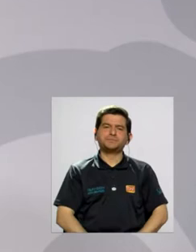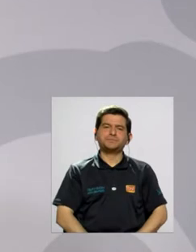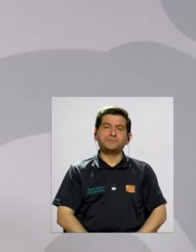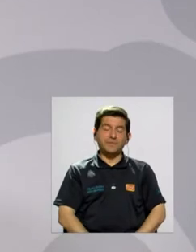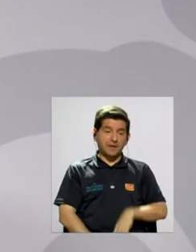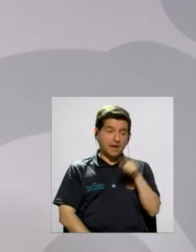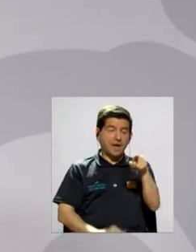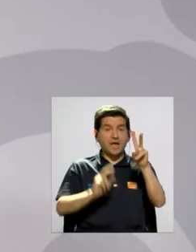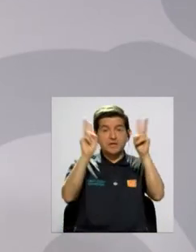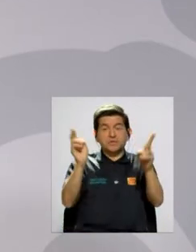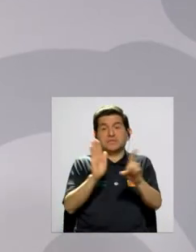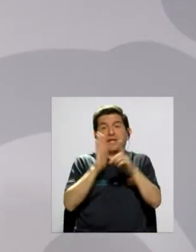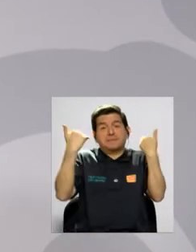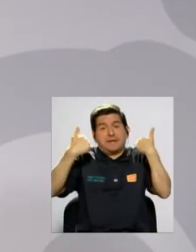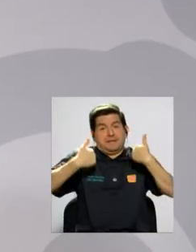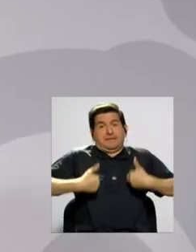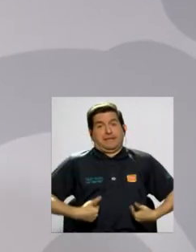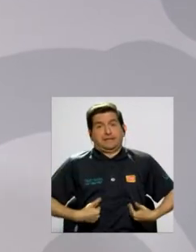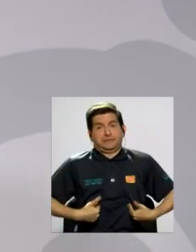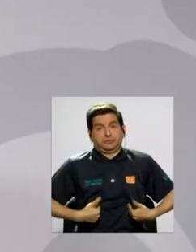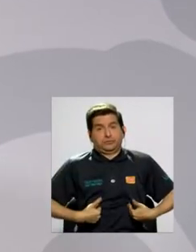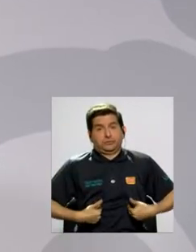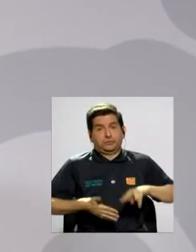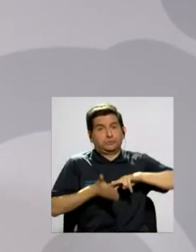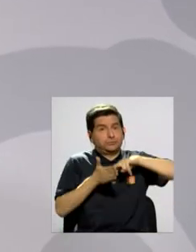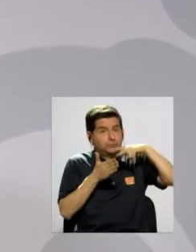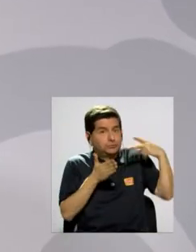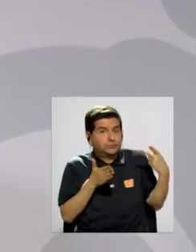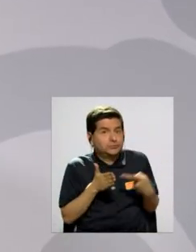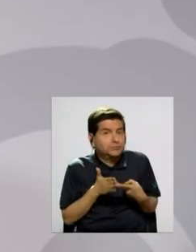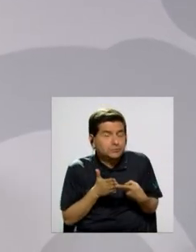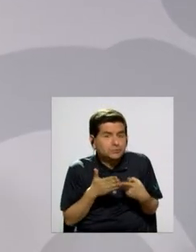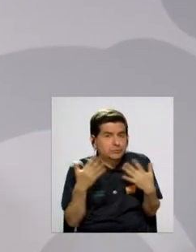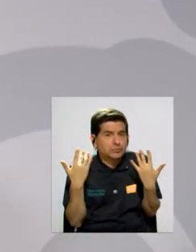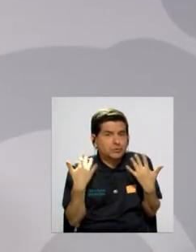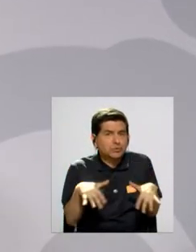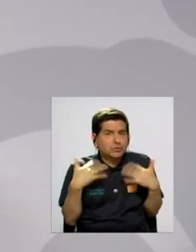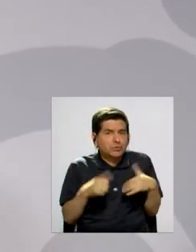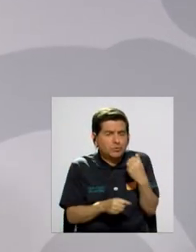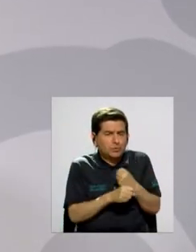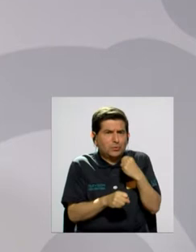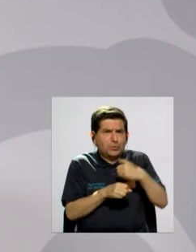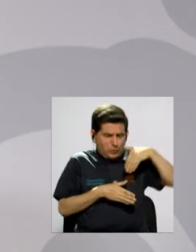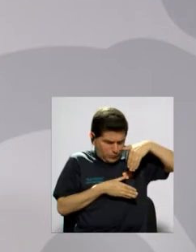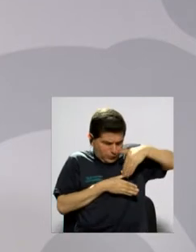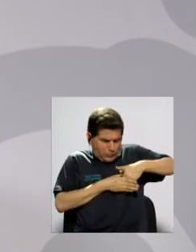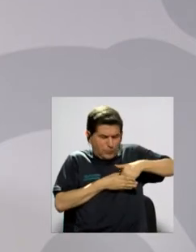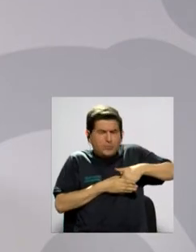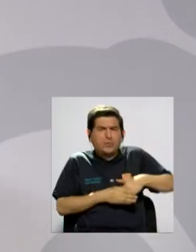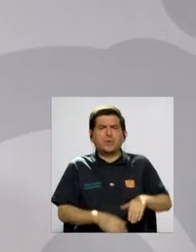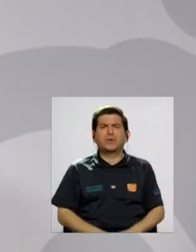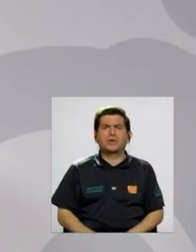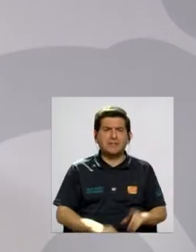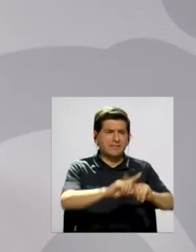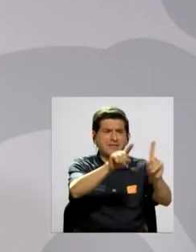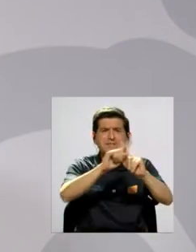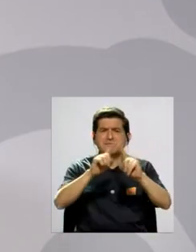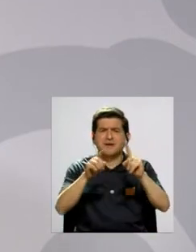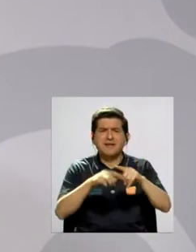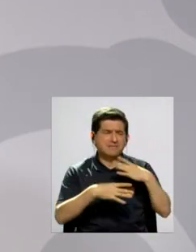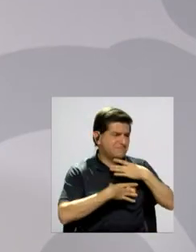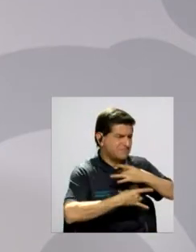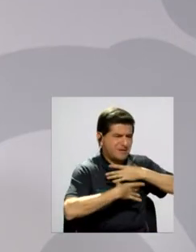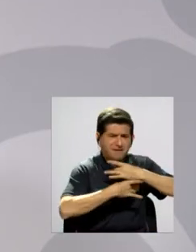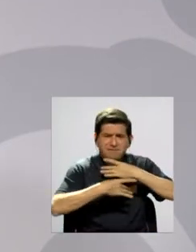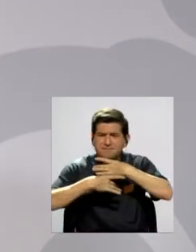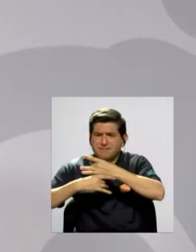eso en materia de derechos humanos lleva todo una labor interna de las voluntades y que